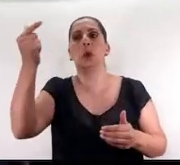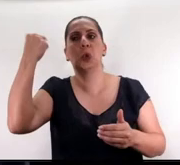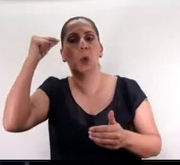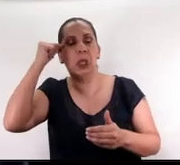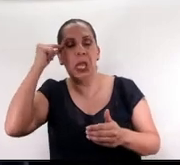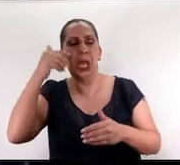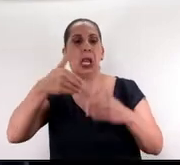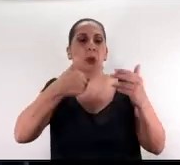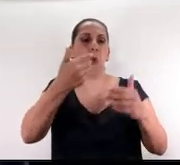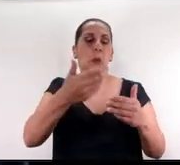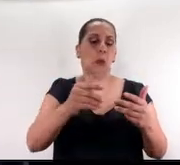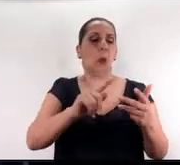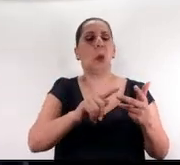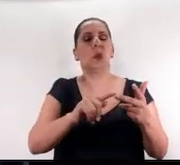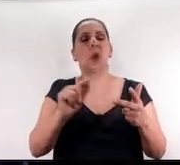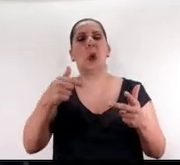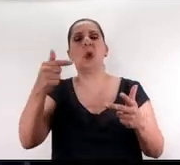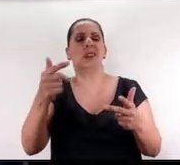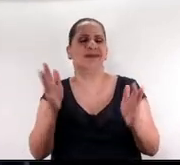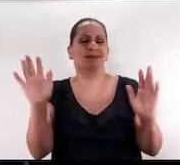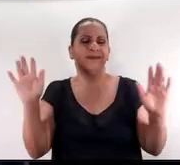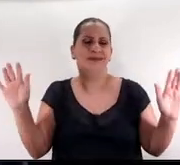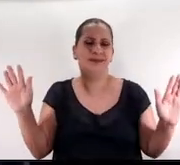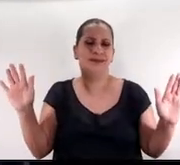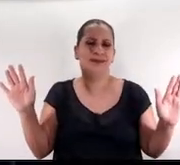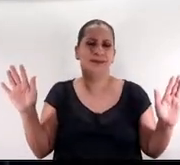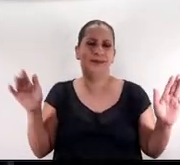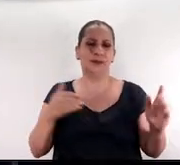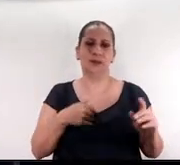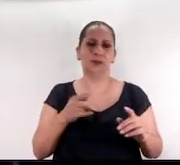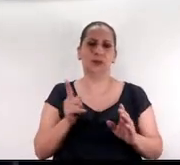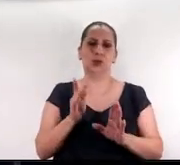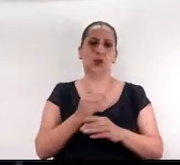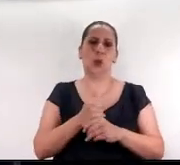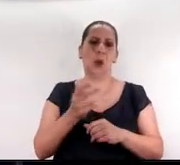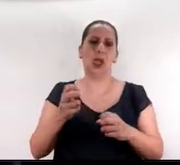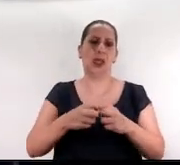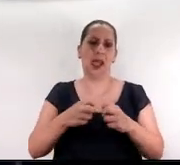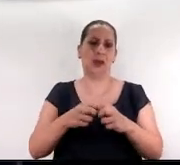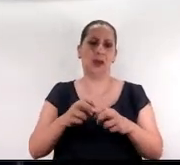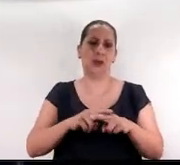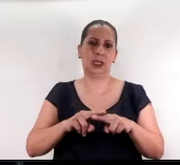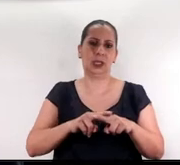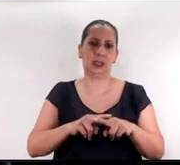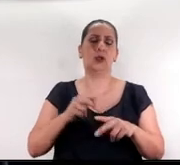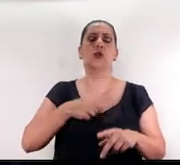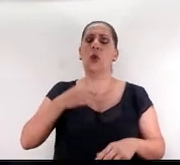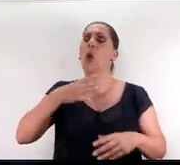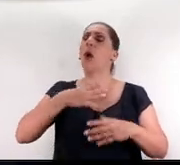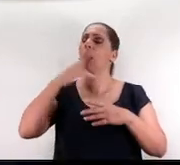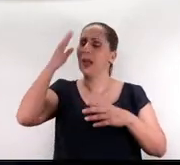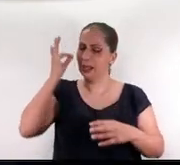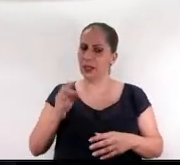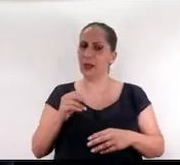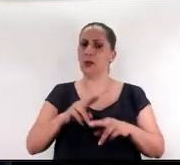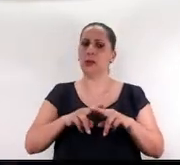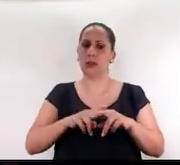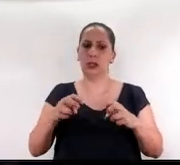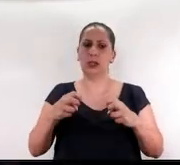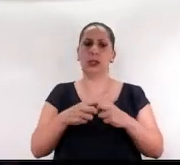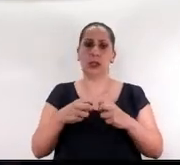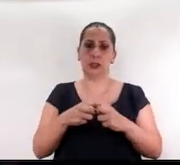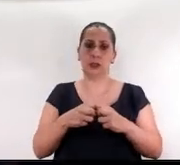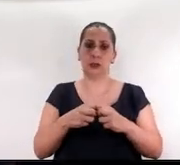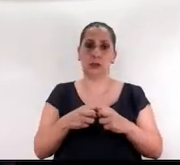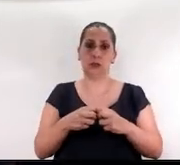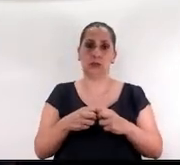pendiente. Para el tercero es una cosa y otra cosa es decir yo no voy a ir con el tren eléctrico. Yo creo en el tren eléctrico y si